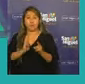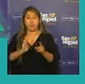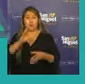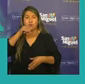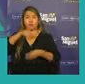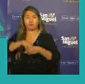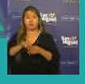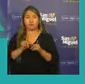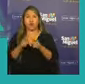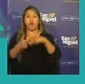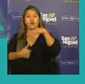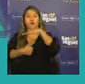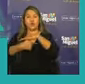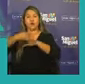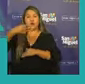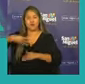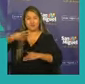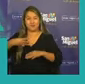Consejo.